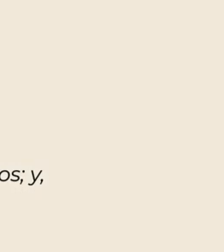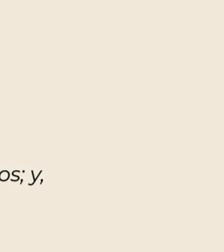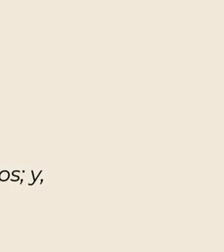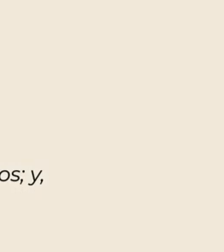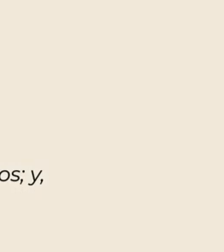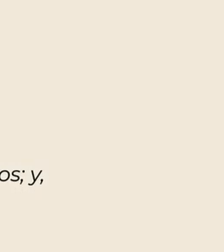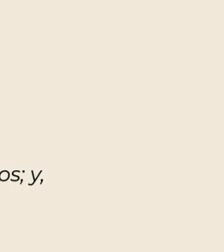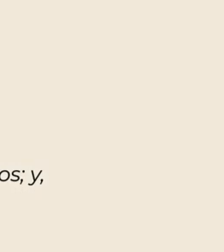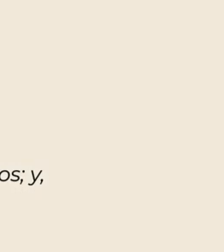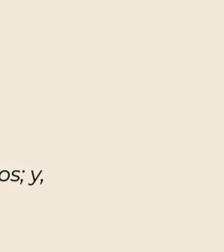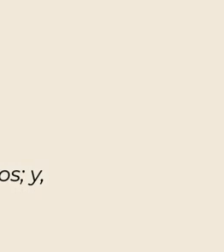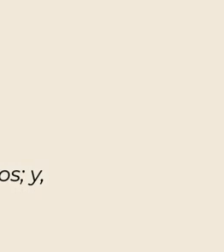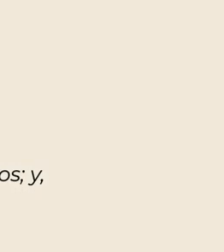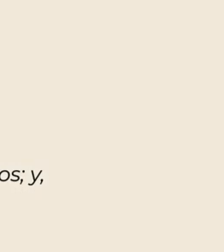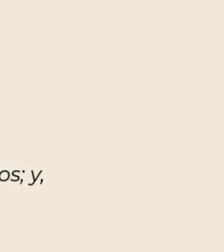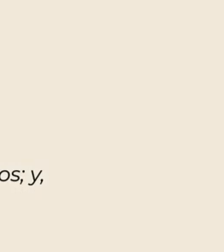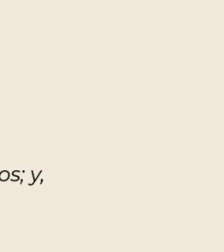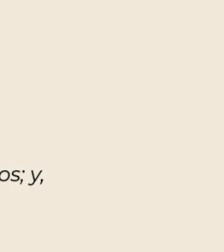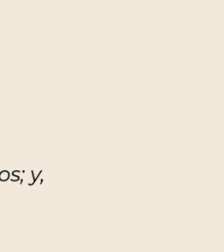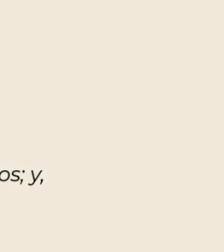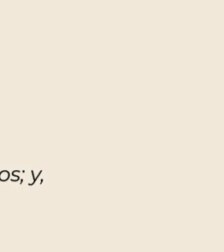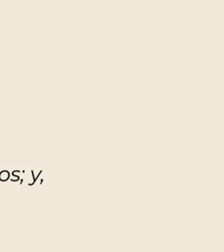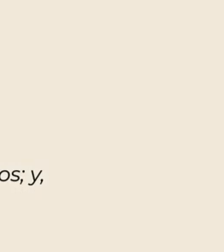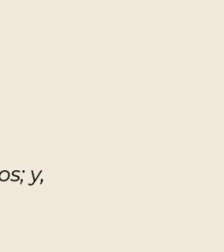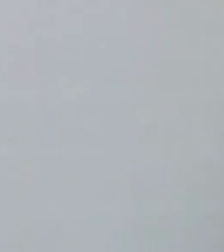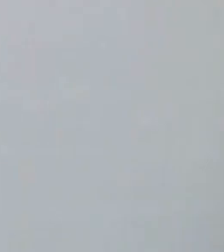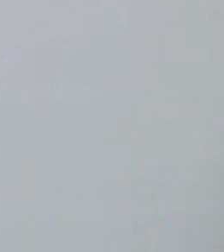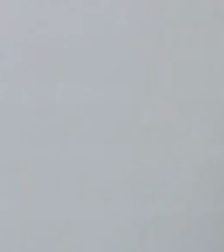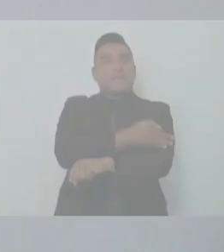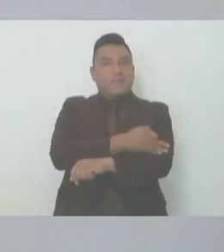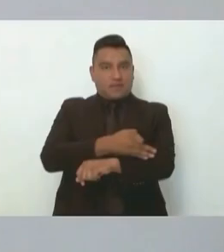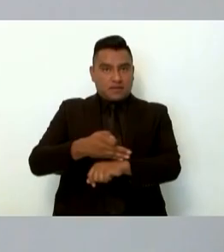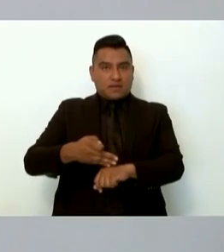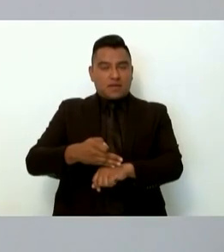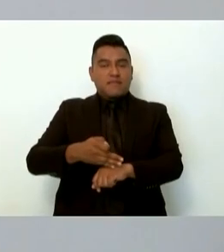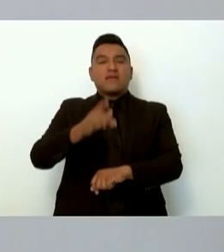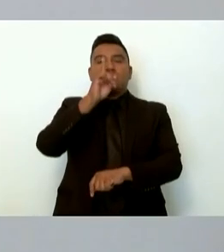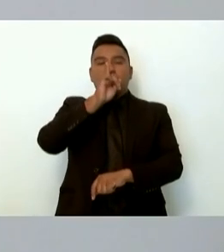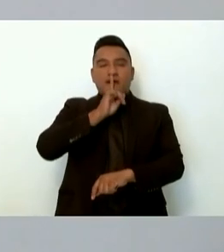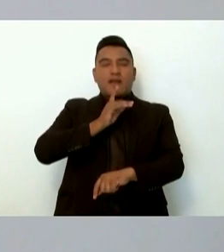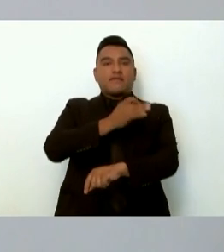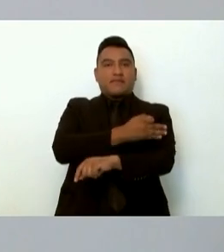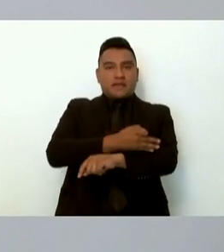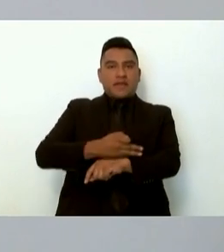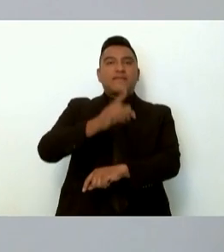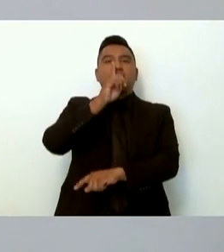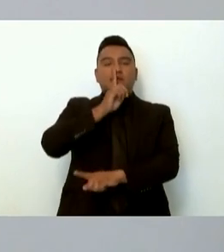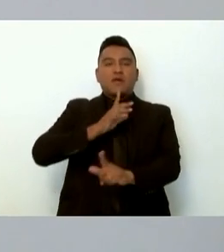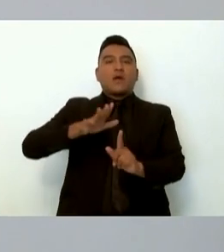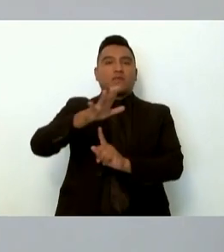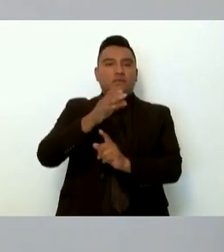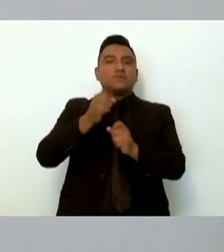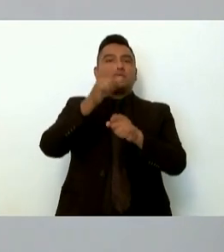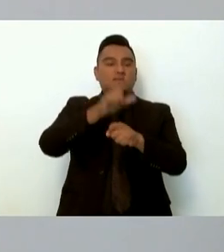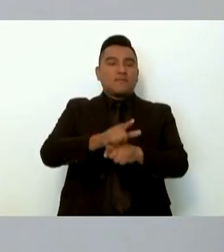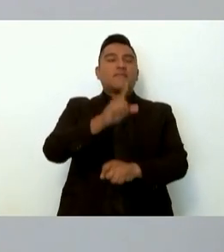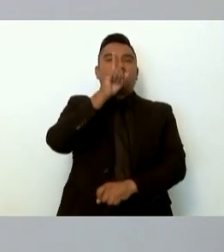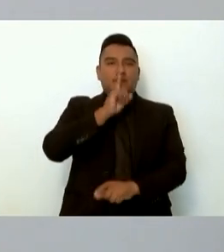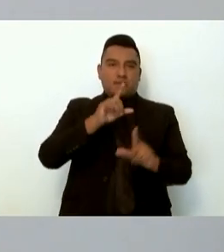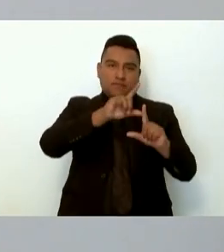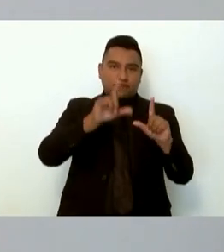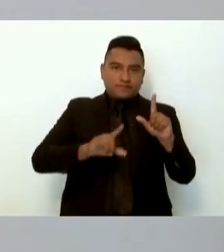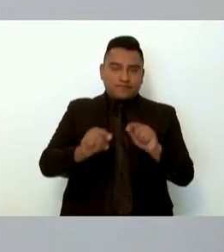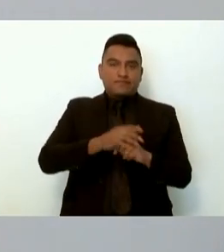mintieron a los familiares de las víctimas y a la sociedad ¿en dónde nos encontramos